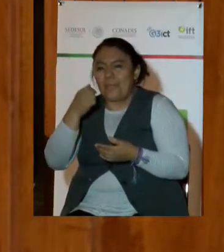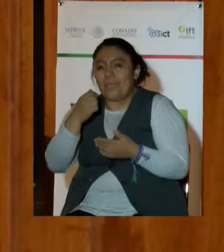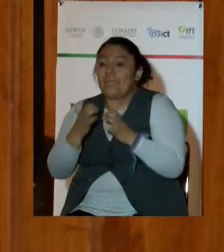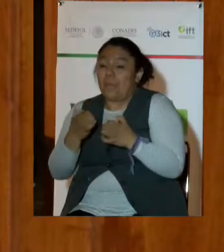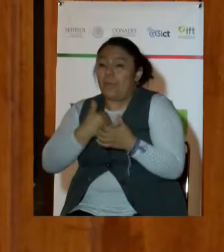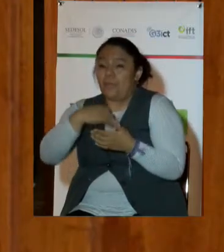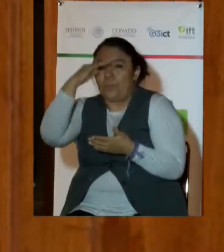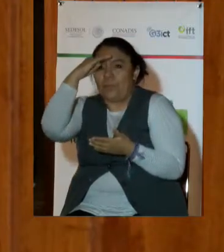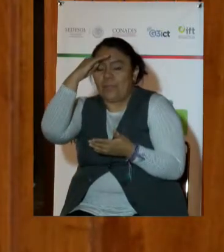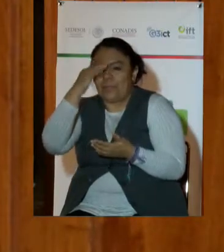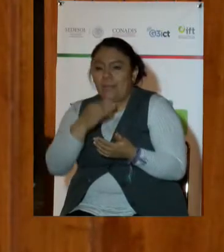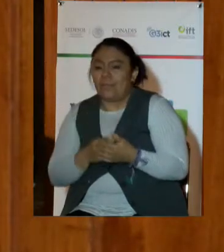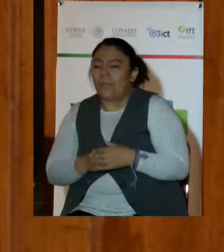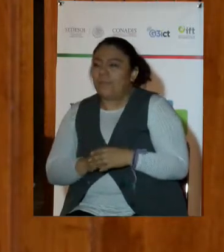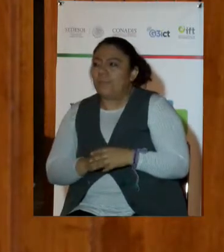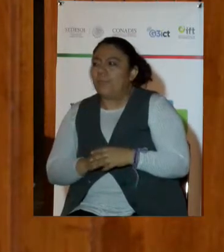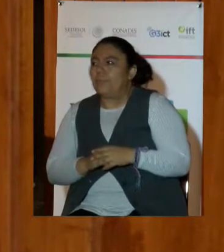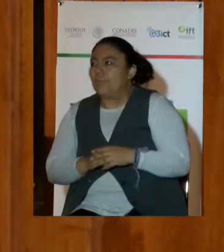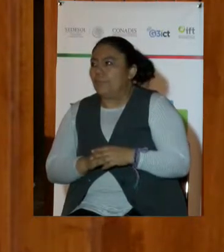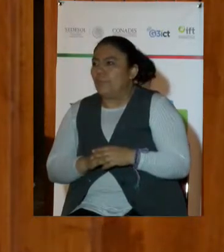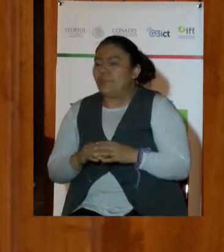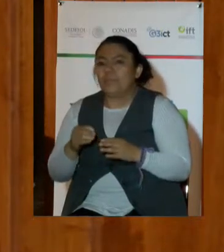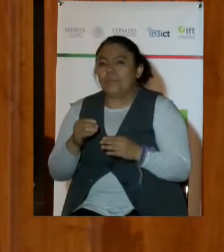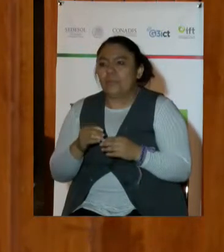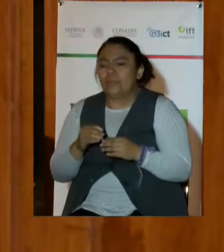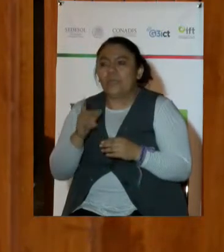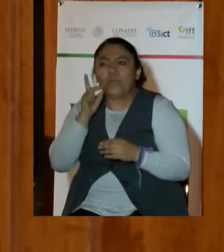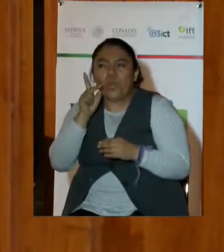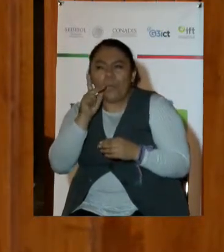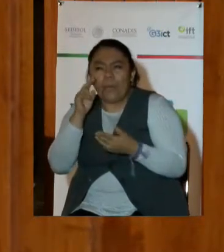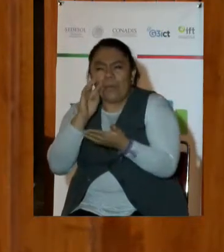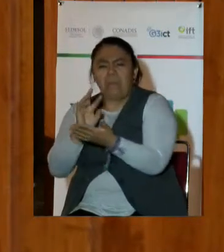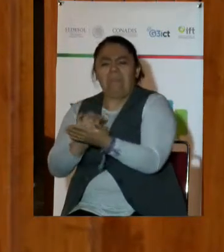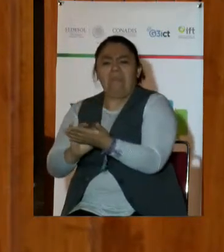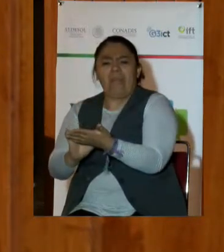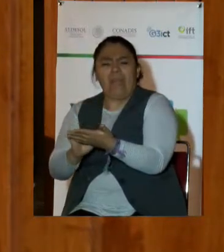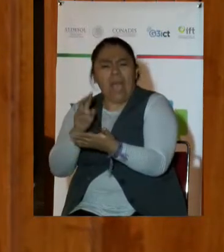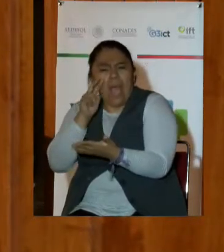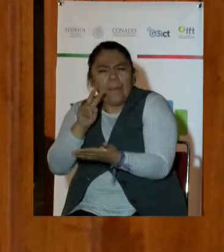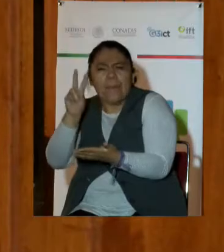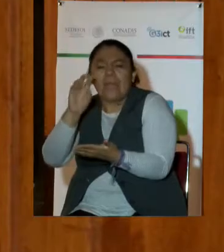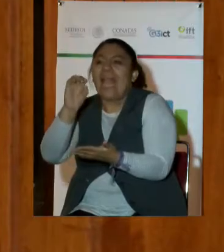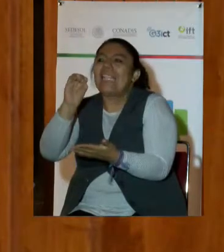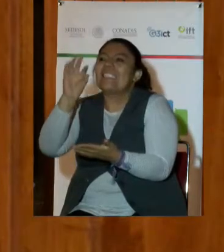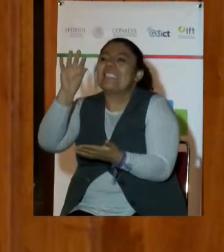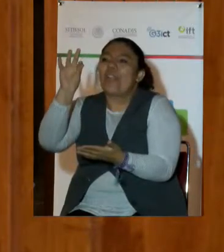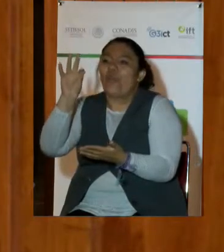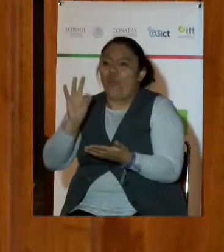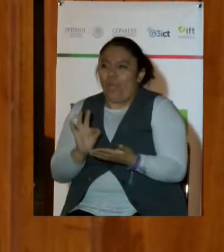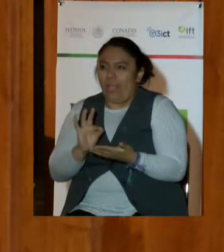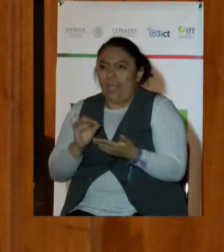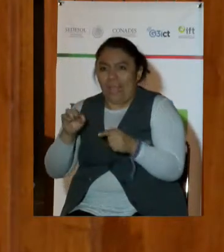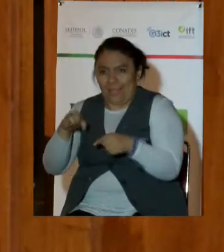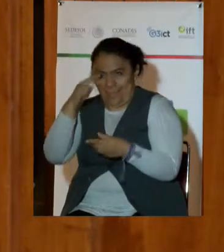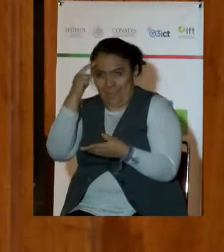podría ser viable legal y materialmente como